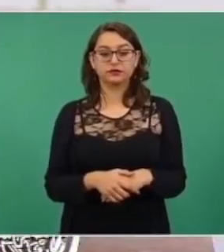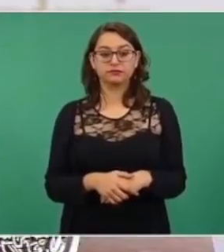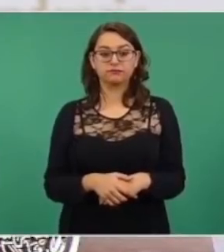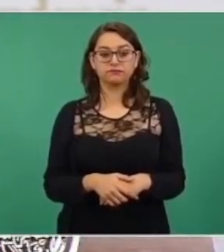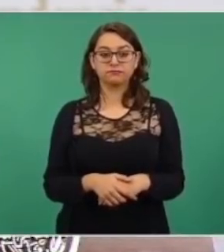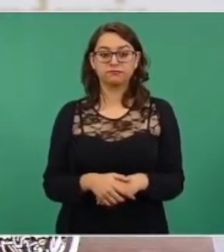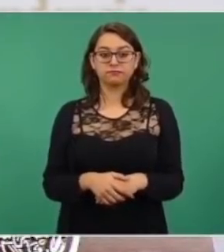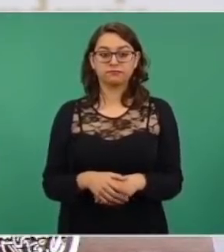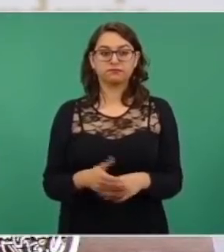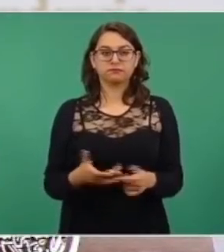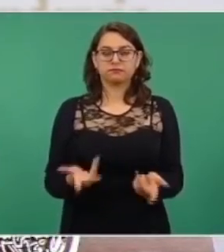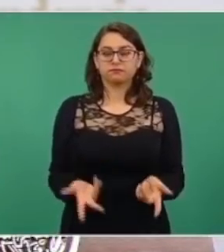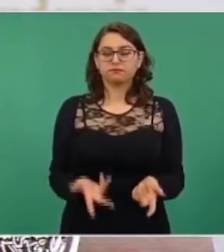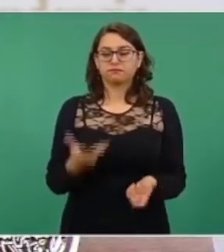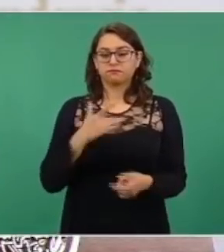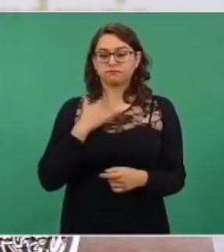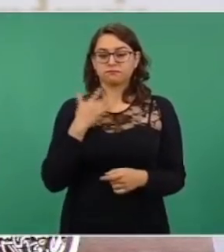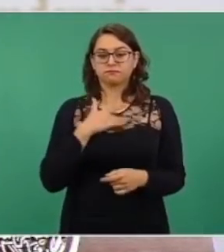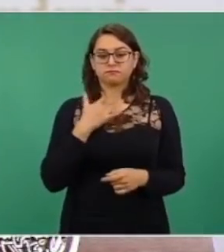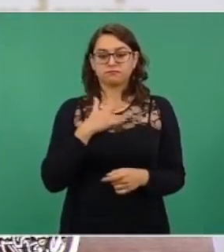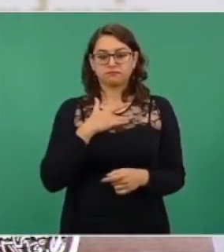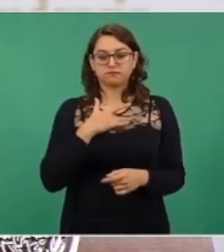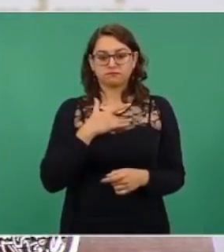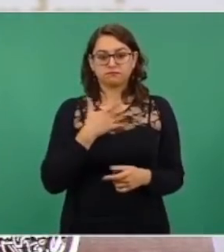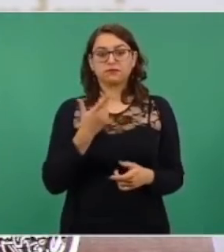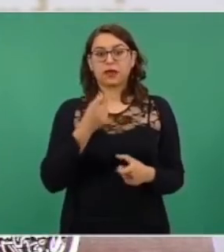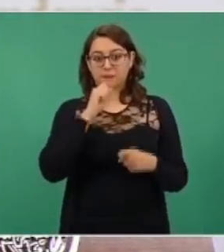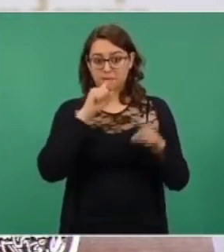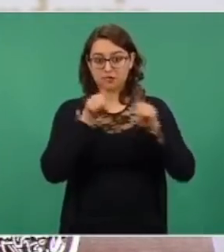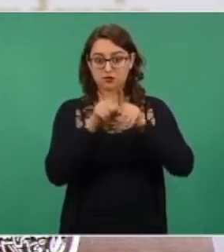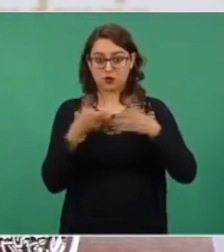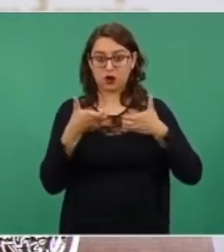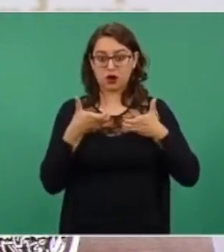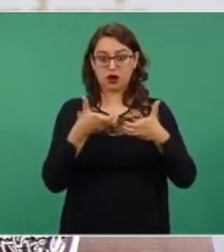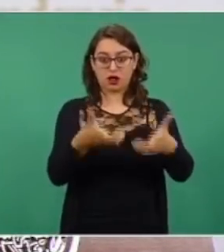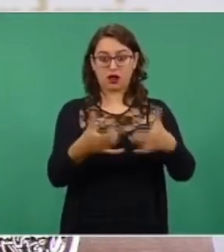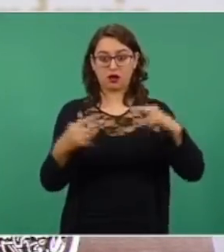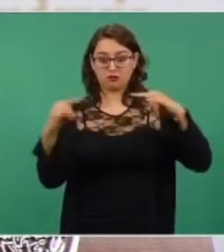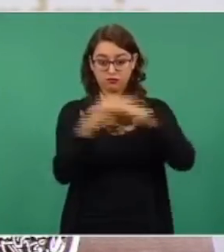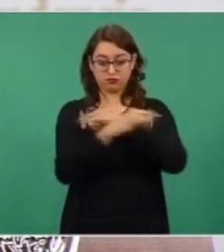se termine la supercarretera